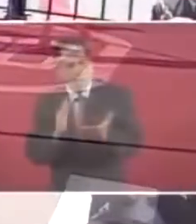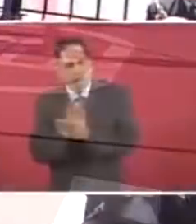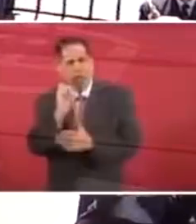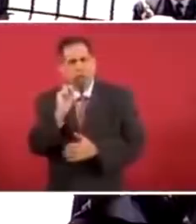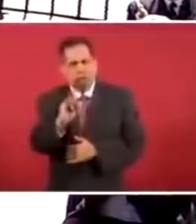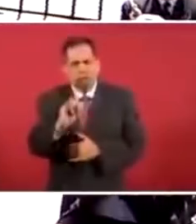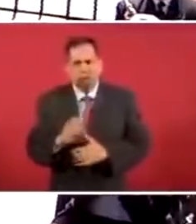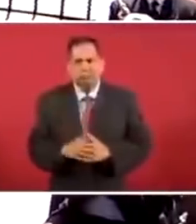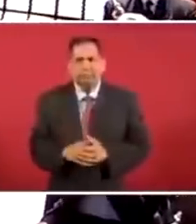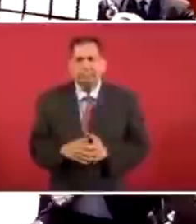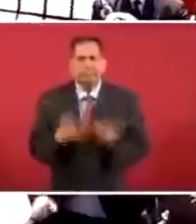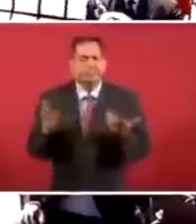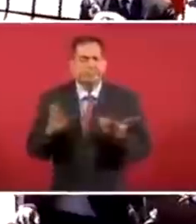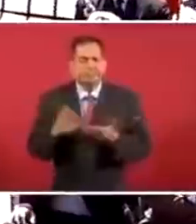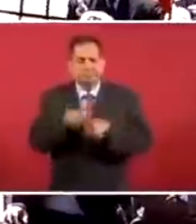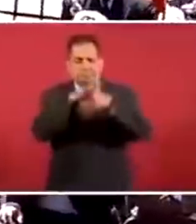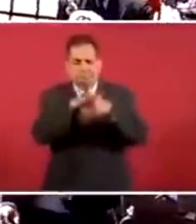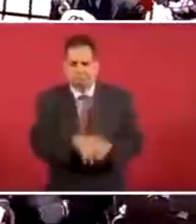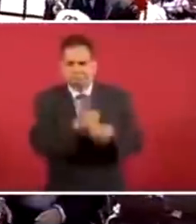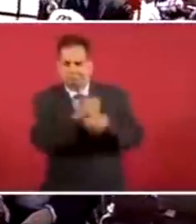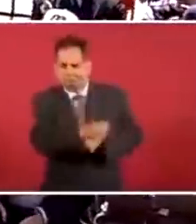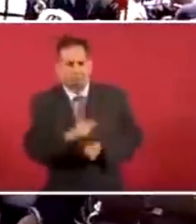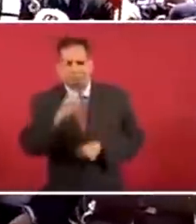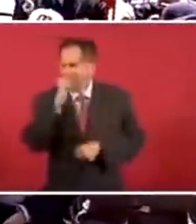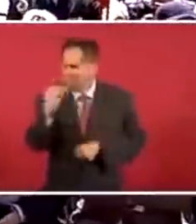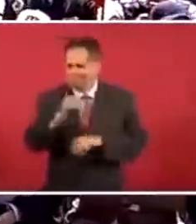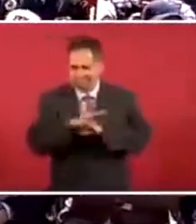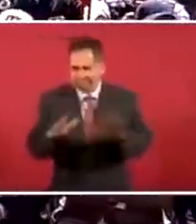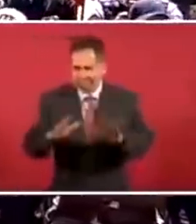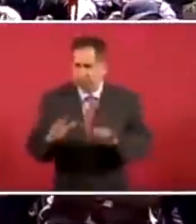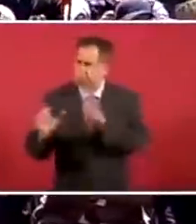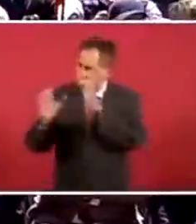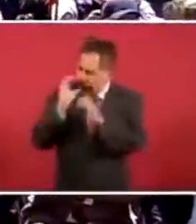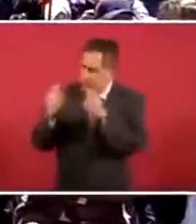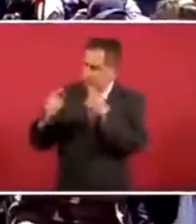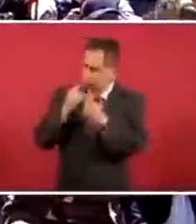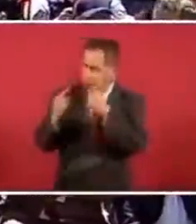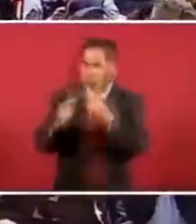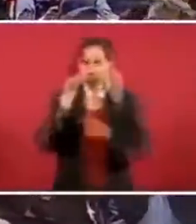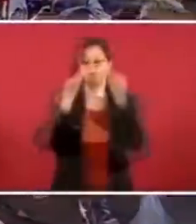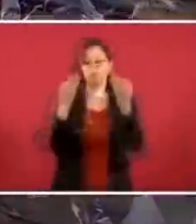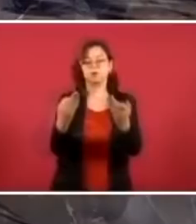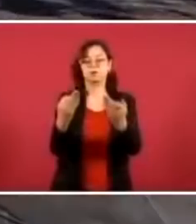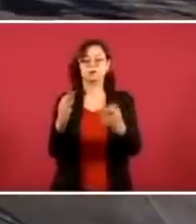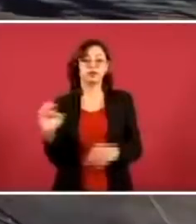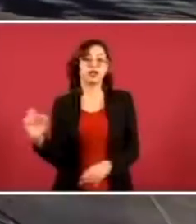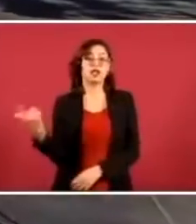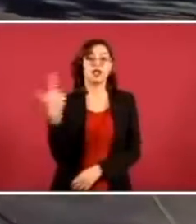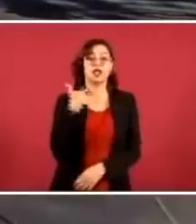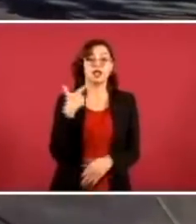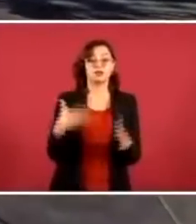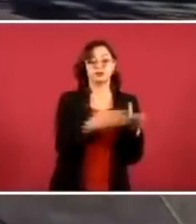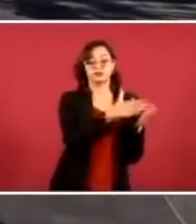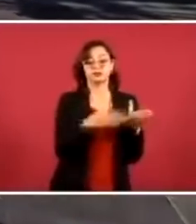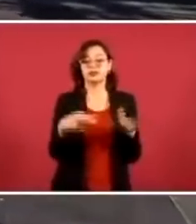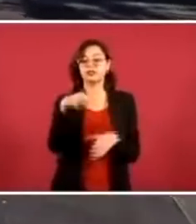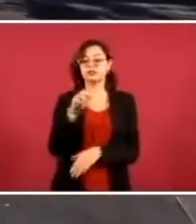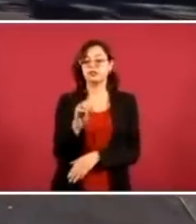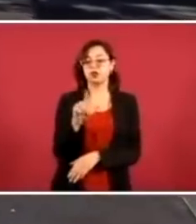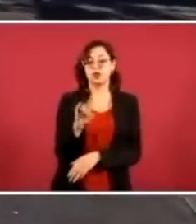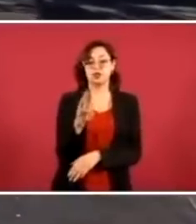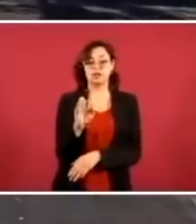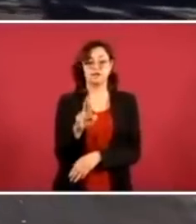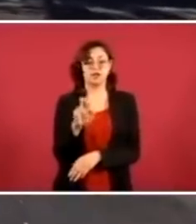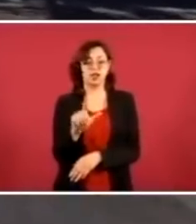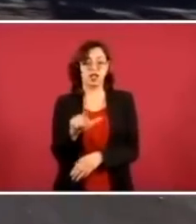acarreo institucional. Desde luego que el pretexto formal no es menor. El presidente ha hecho un